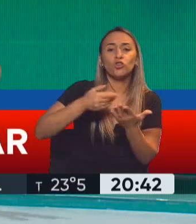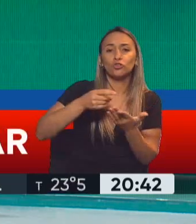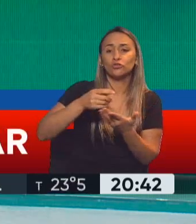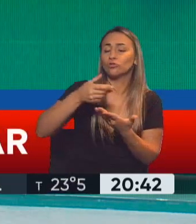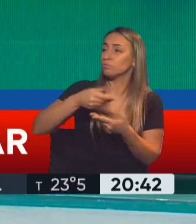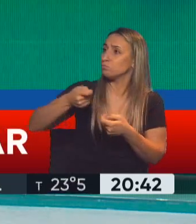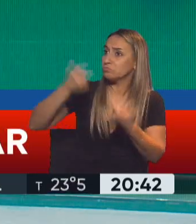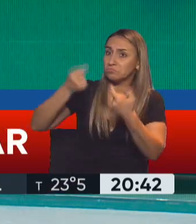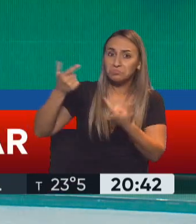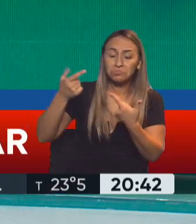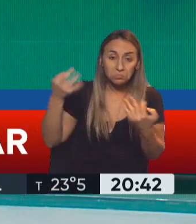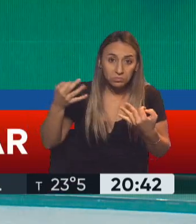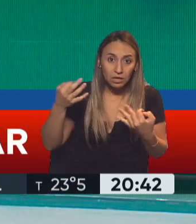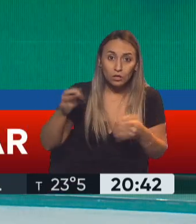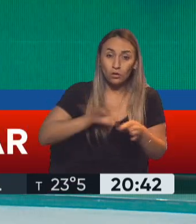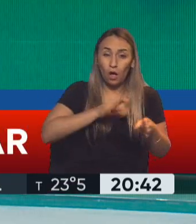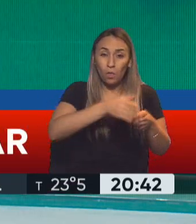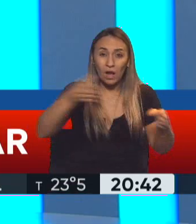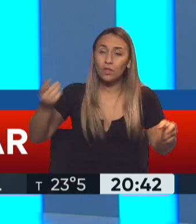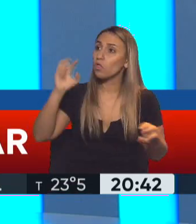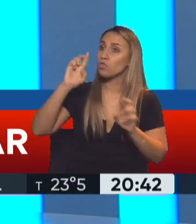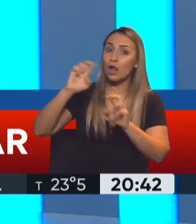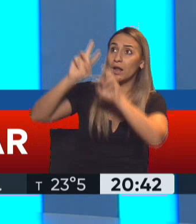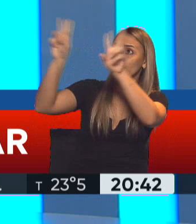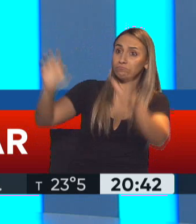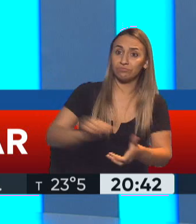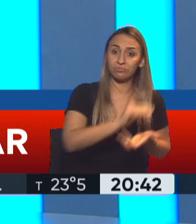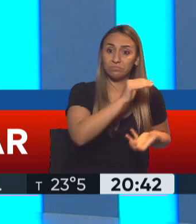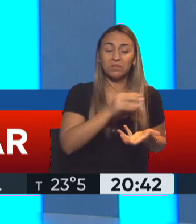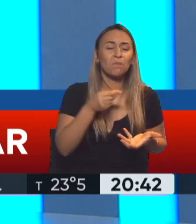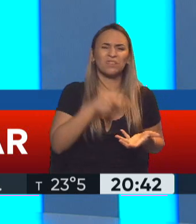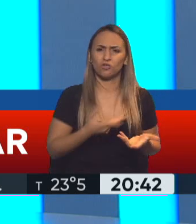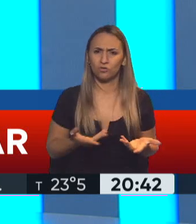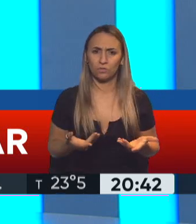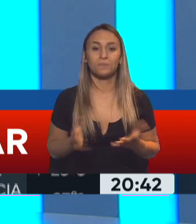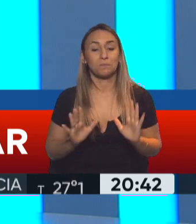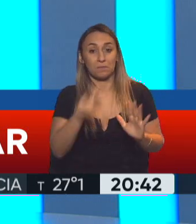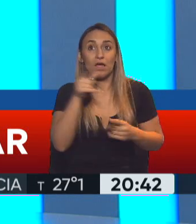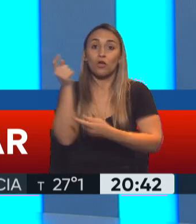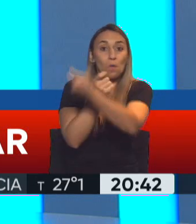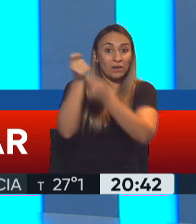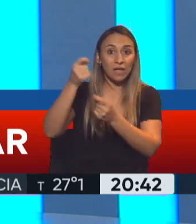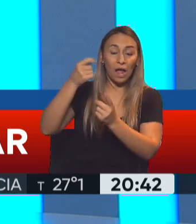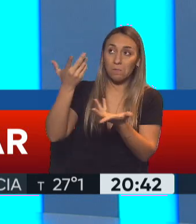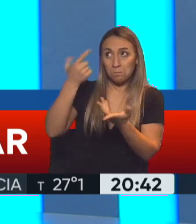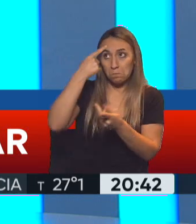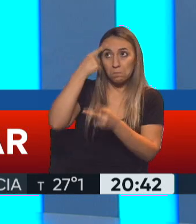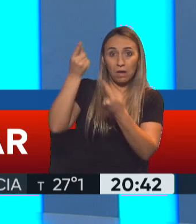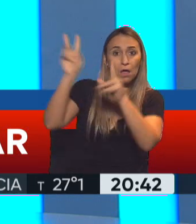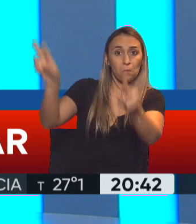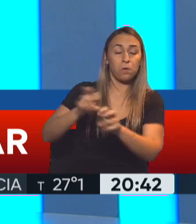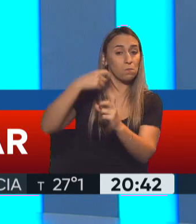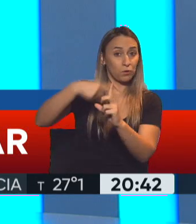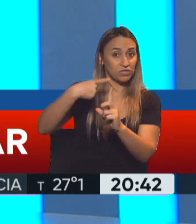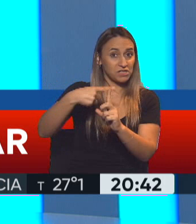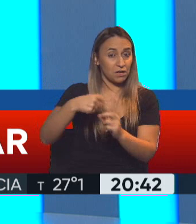que pasó durante el año con los dólares que argentina si por el lado comercial me parece que es positivo el resultado por lo que vos mencionabas y qué